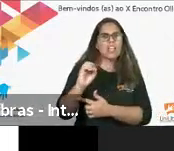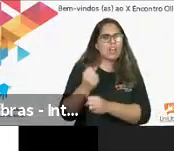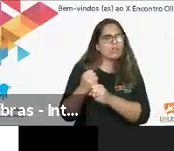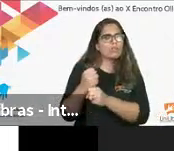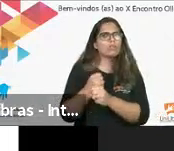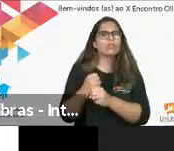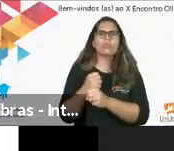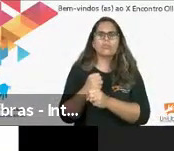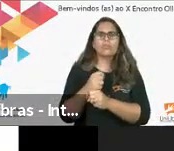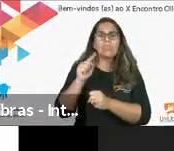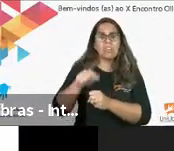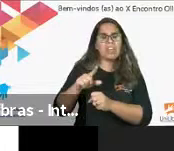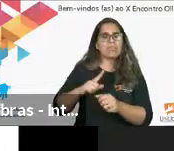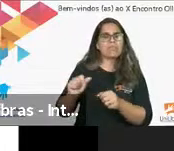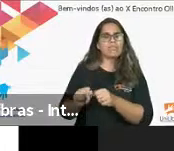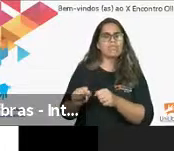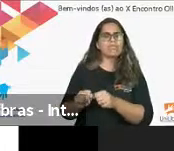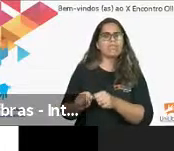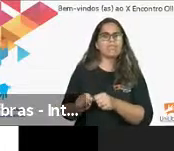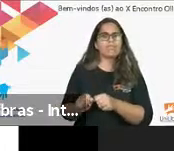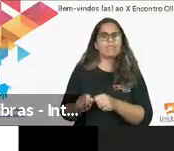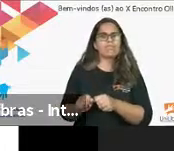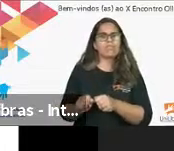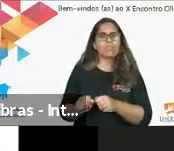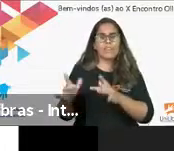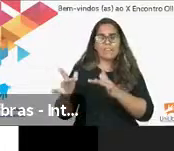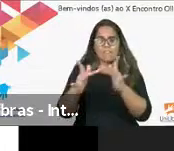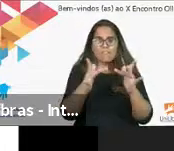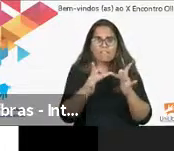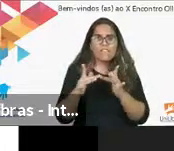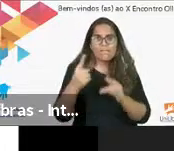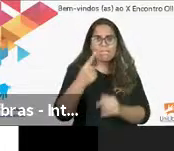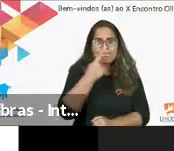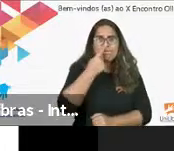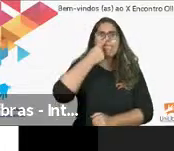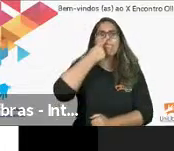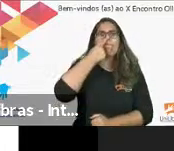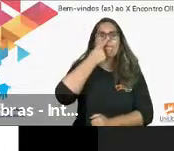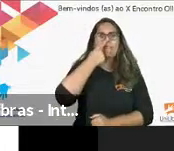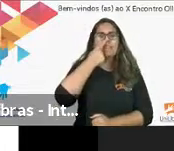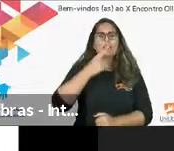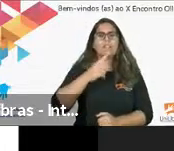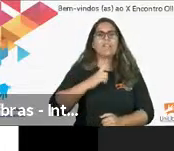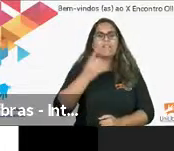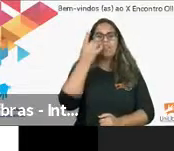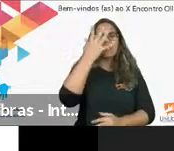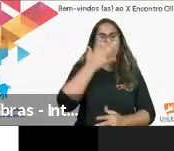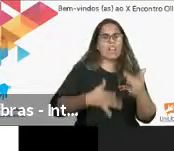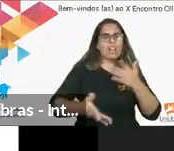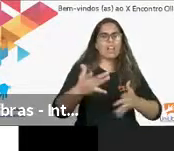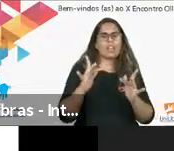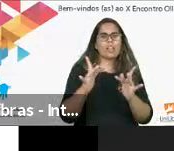según lo que se quiere enseñar. El vínculo filiativo, por supuesto, facilita la